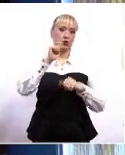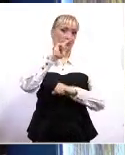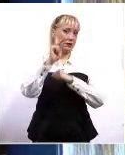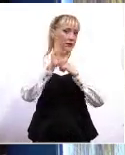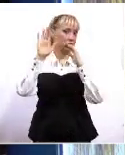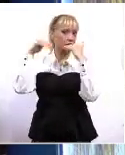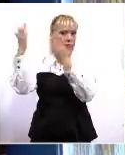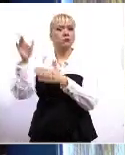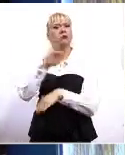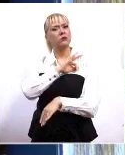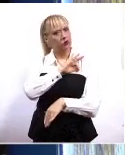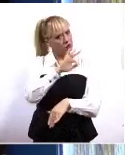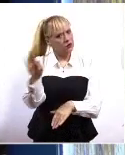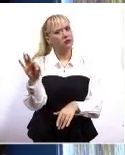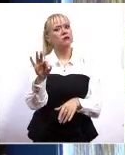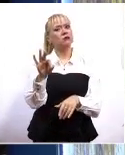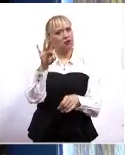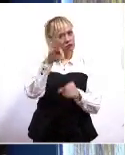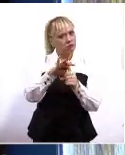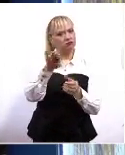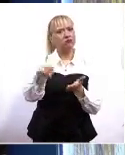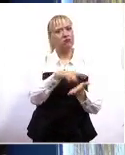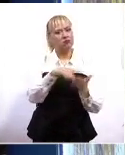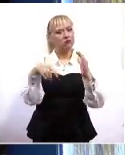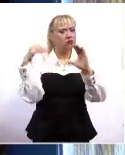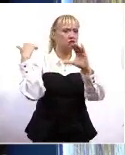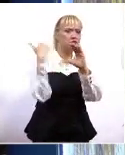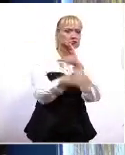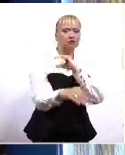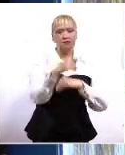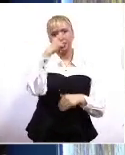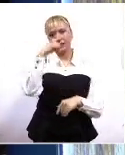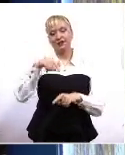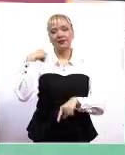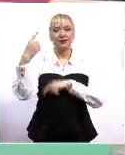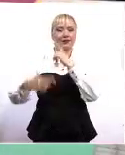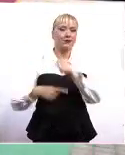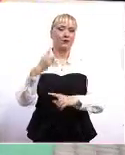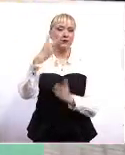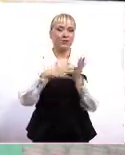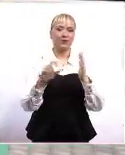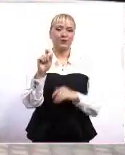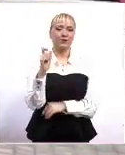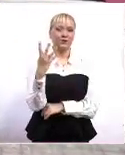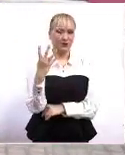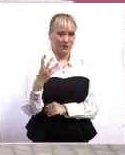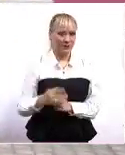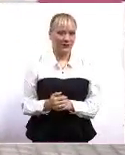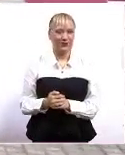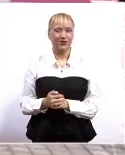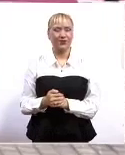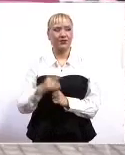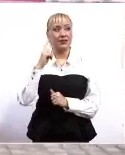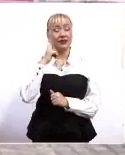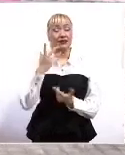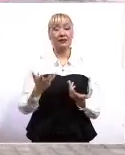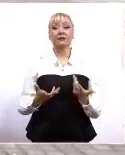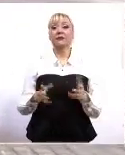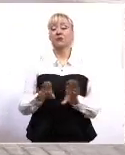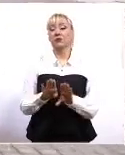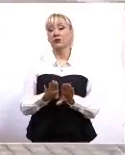extranjero tienen la posibilidad de participar en las elecciones de 2024. Uno de los mayores retos para